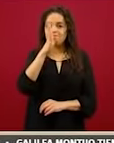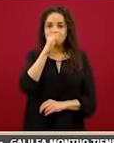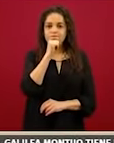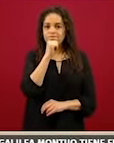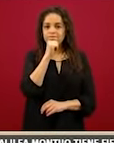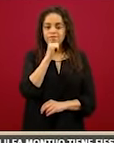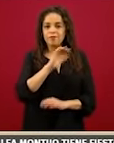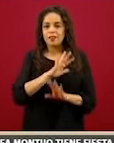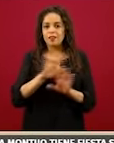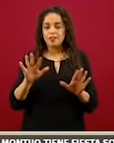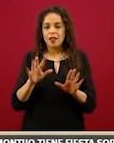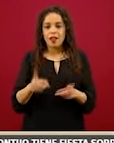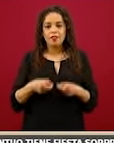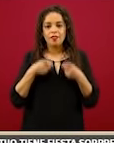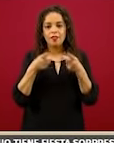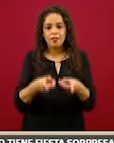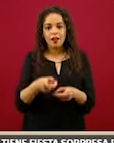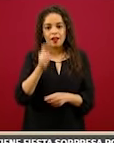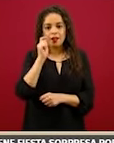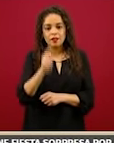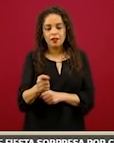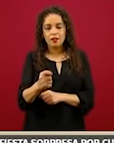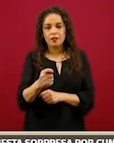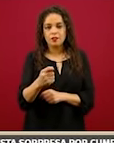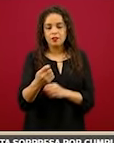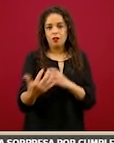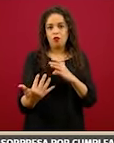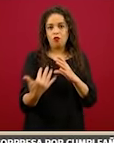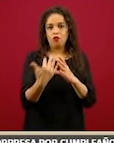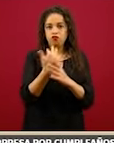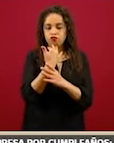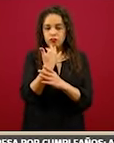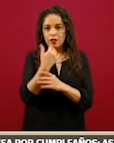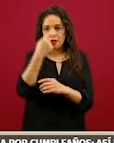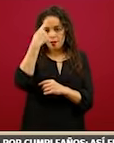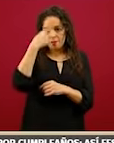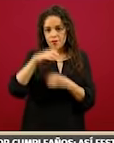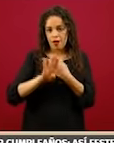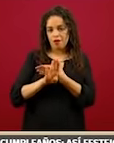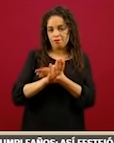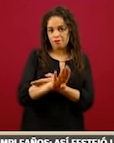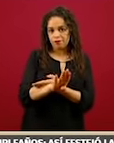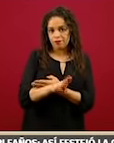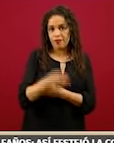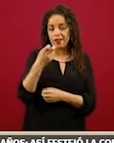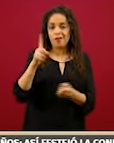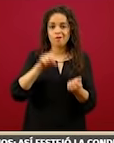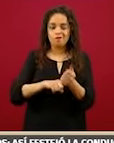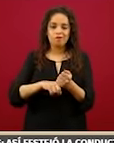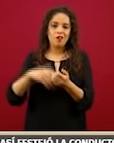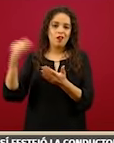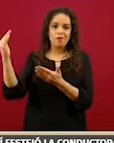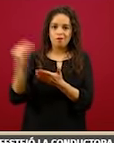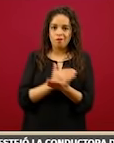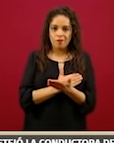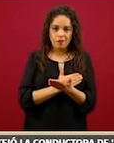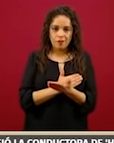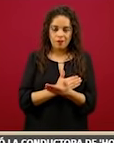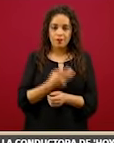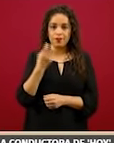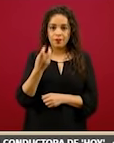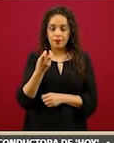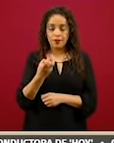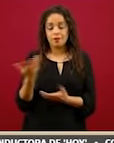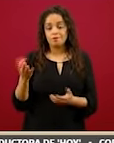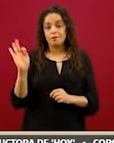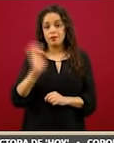factor de filtración que sea adecuado y disminuye rápidamente. Se genera uno de los factores